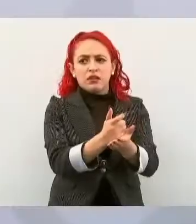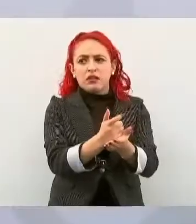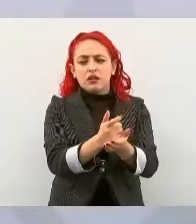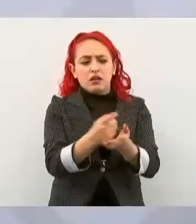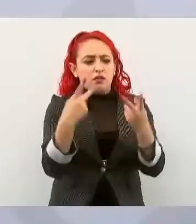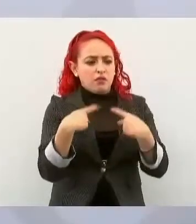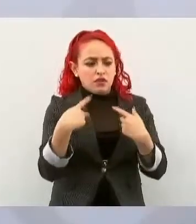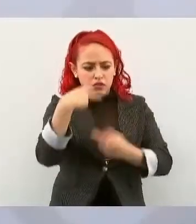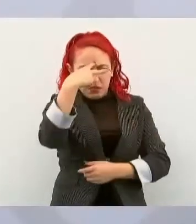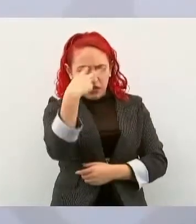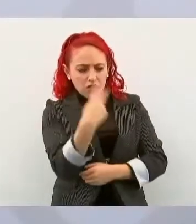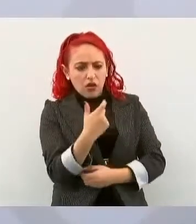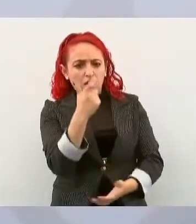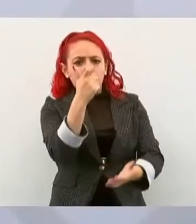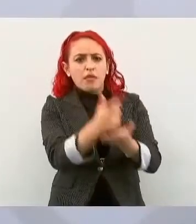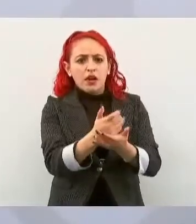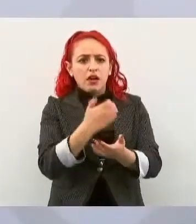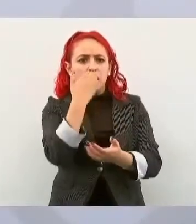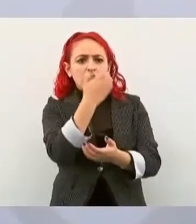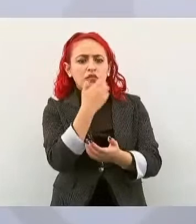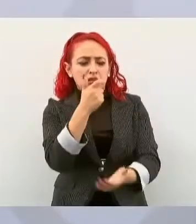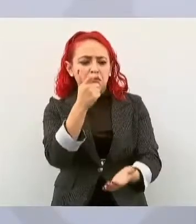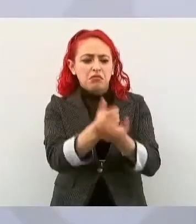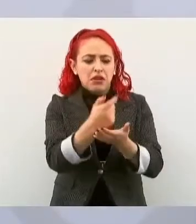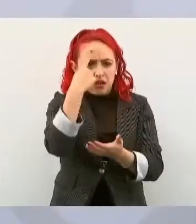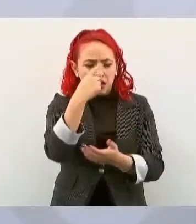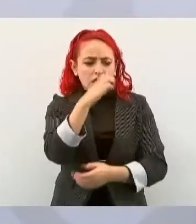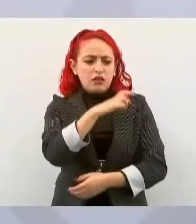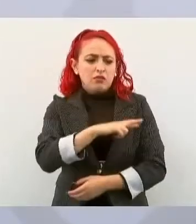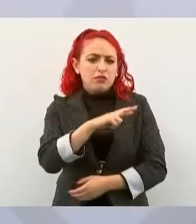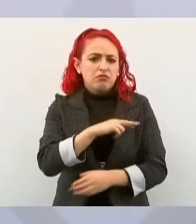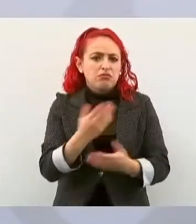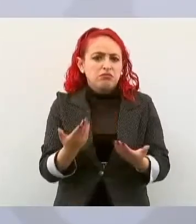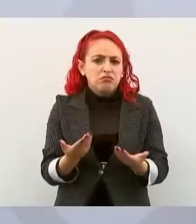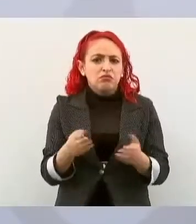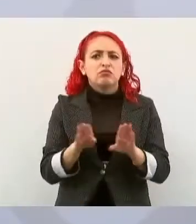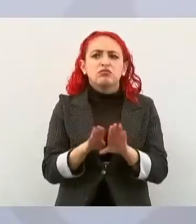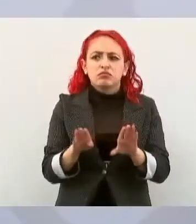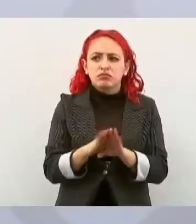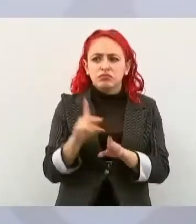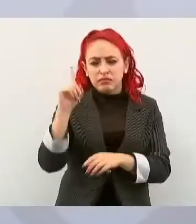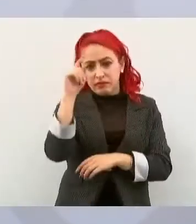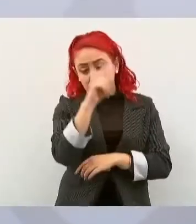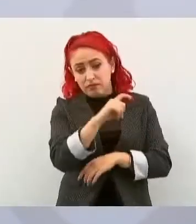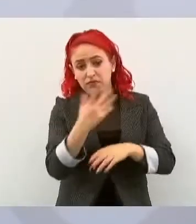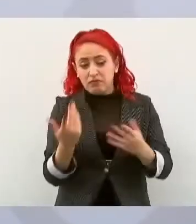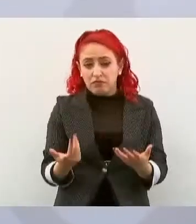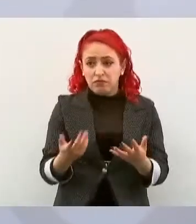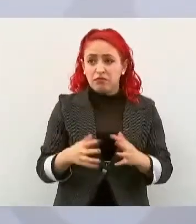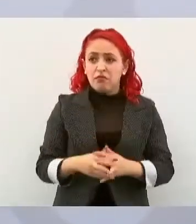mayoría de los mexicanos colegiaturas? Aunque sean